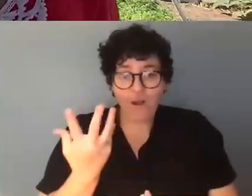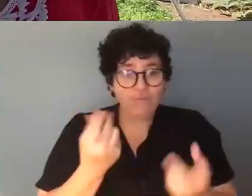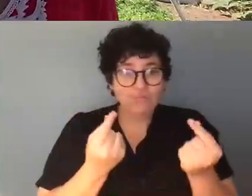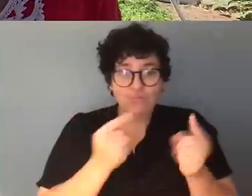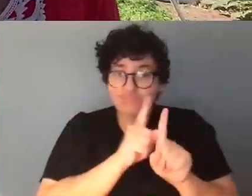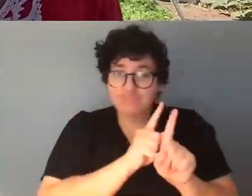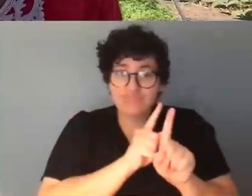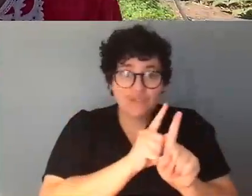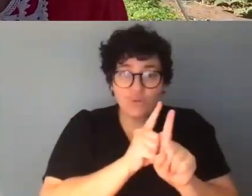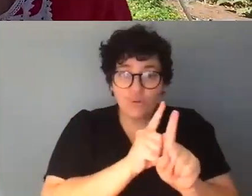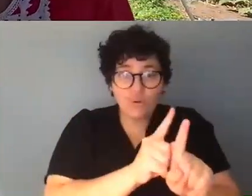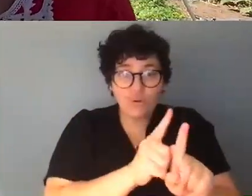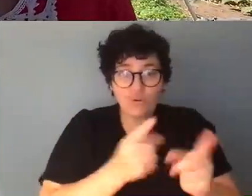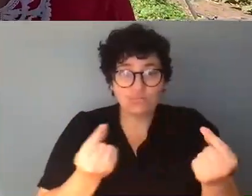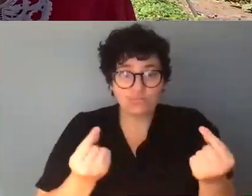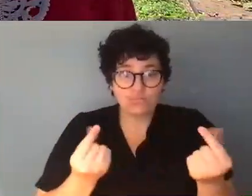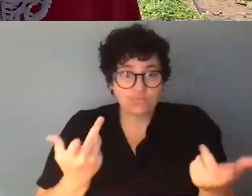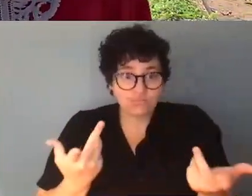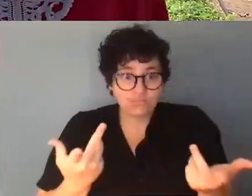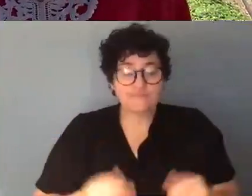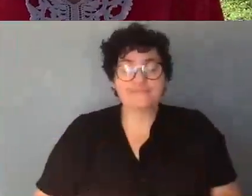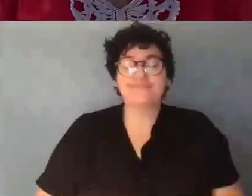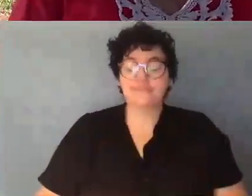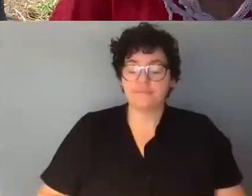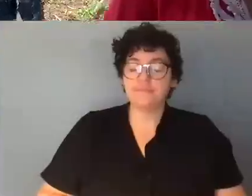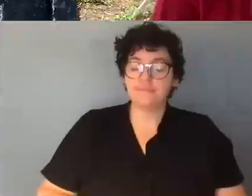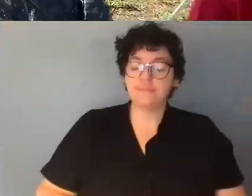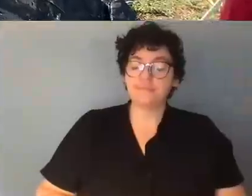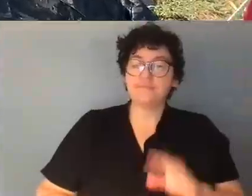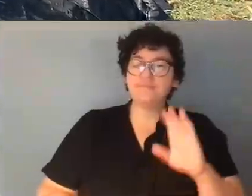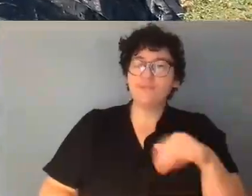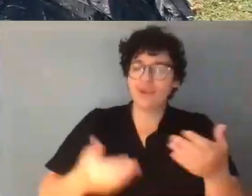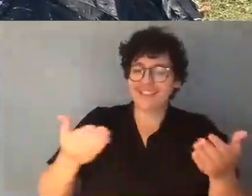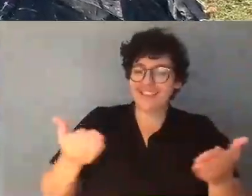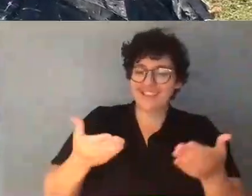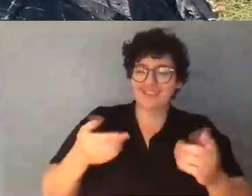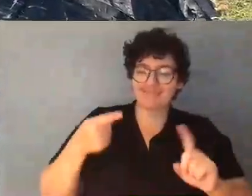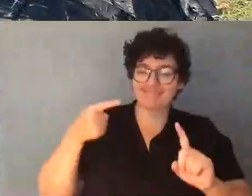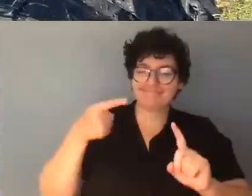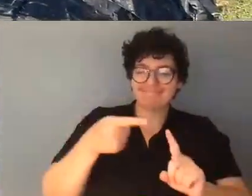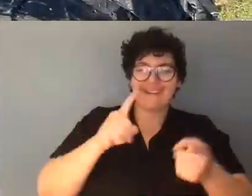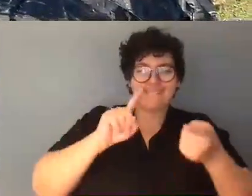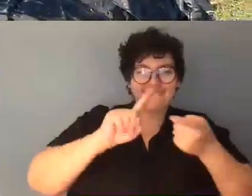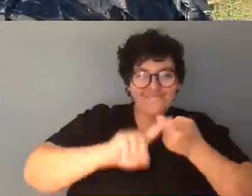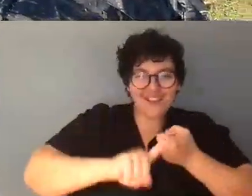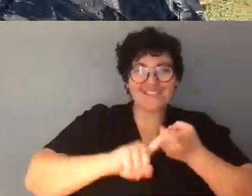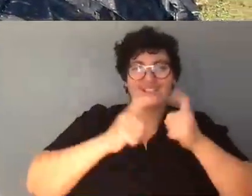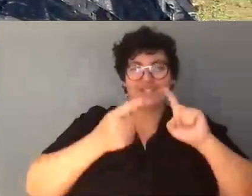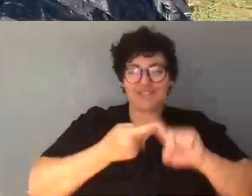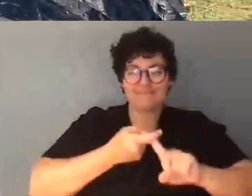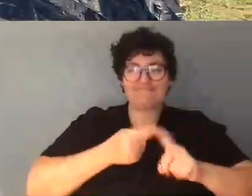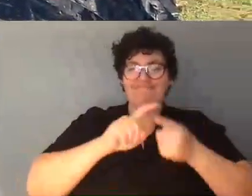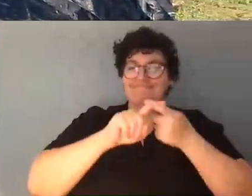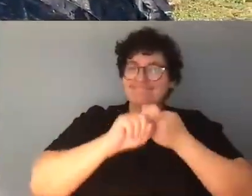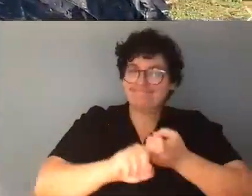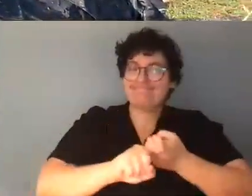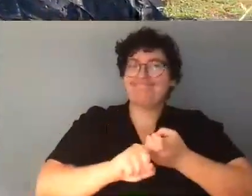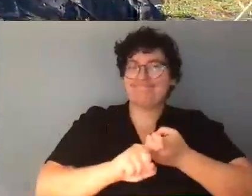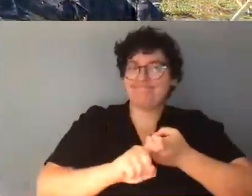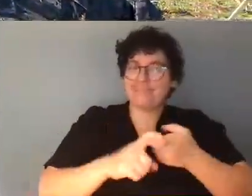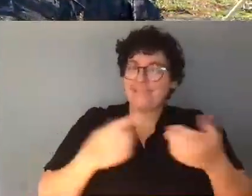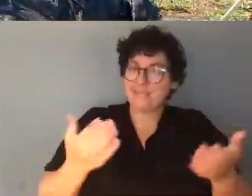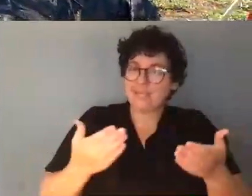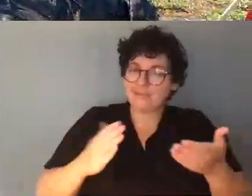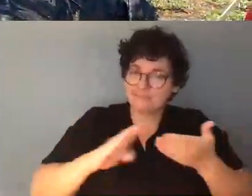con ustedes y le digo qué hago? Por eso les decía yo que era una gran fraternidad o amistad,